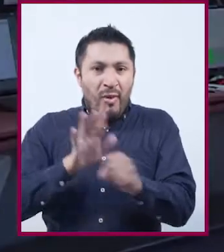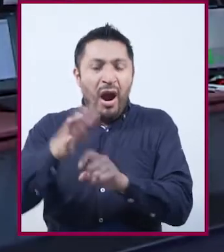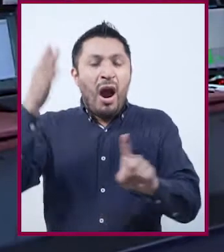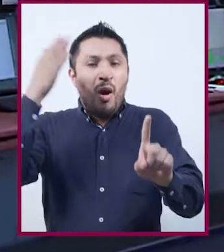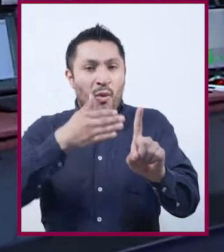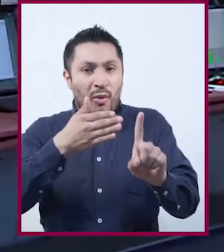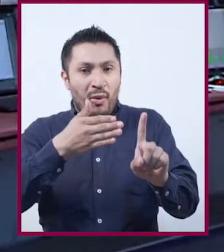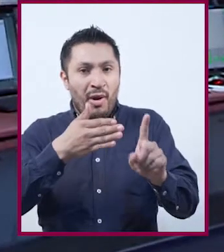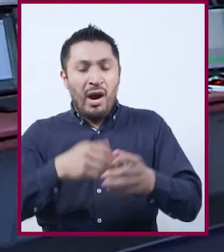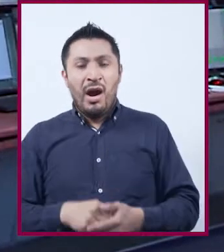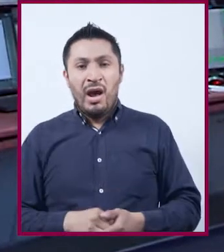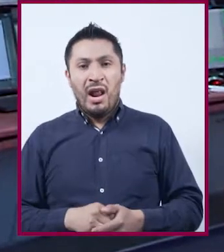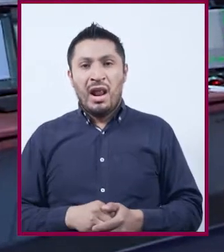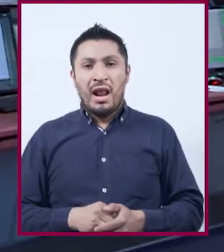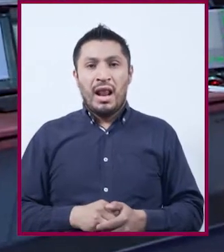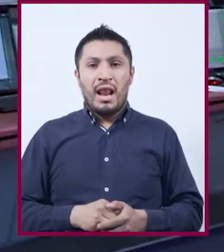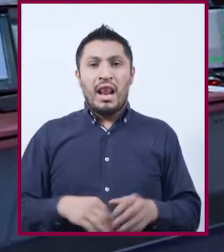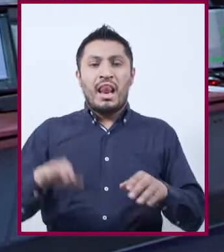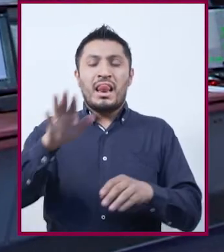vamos?